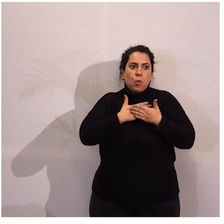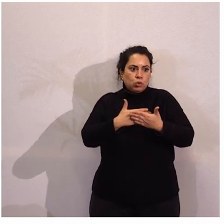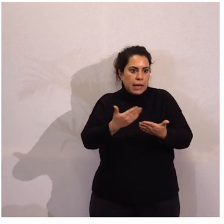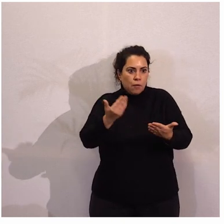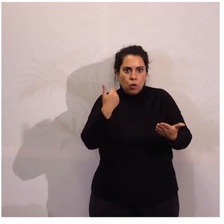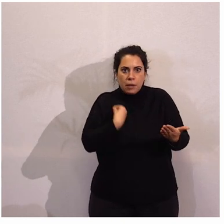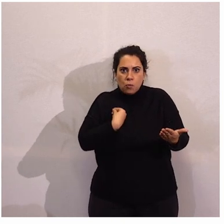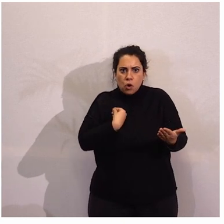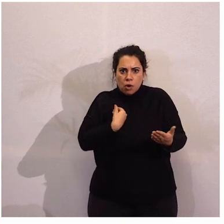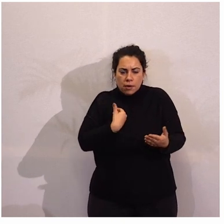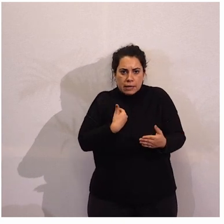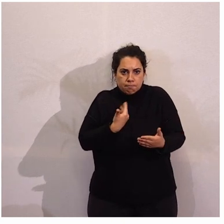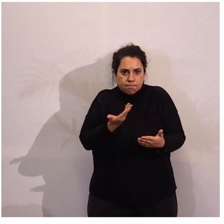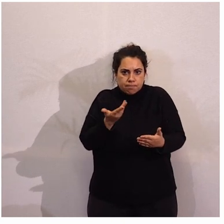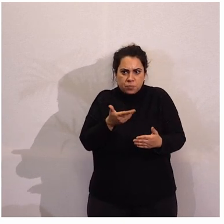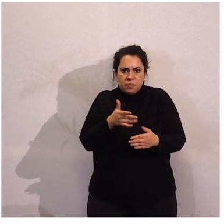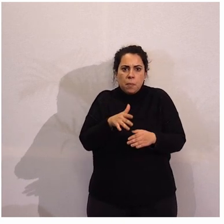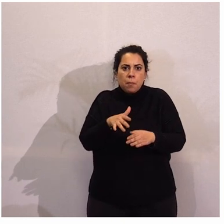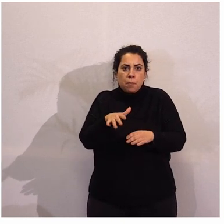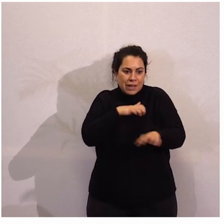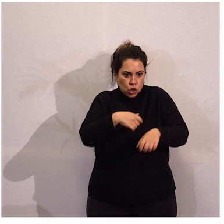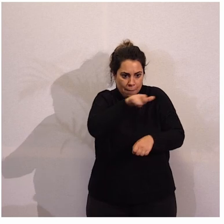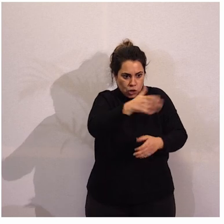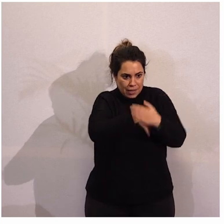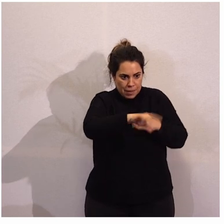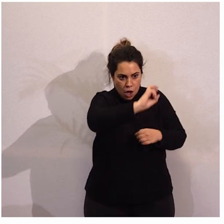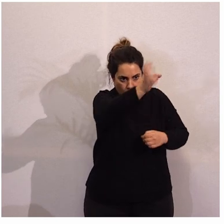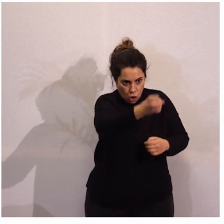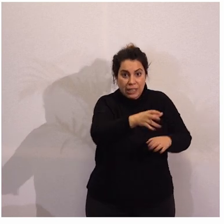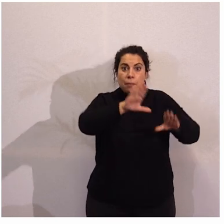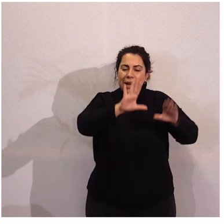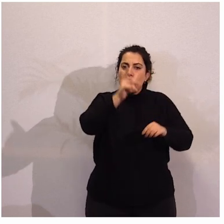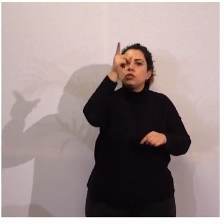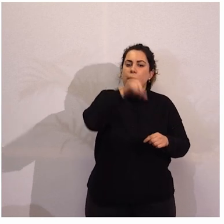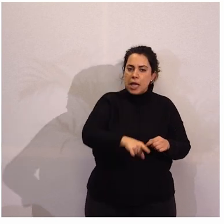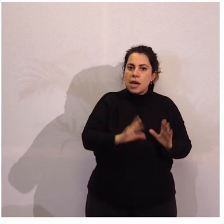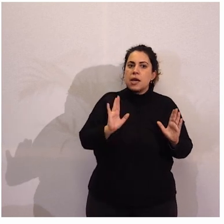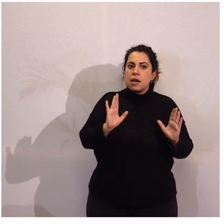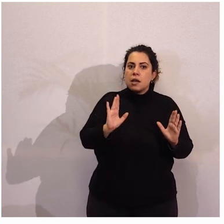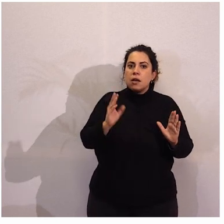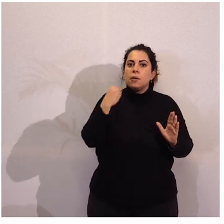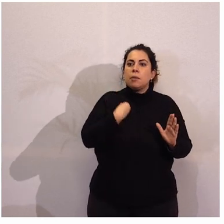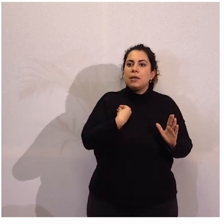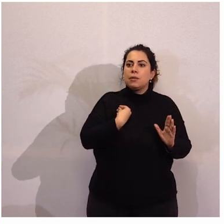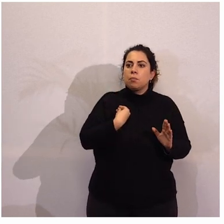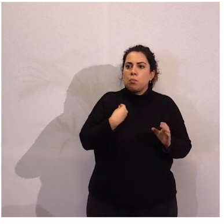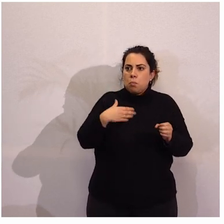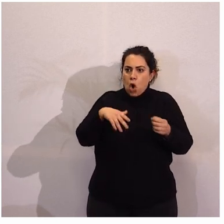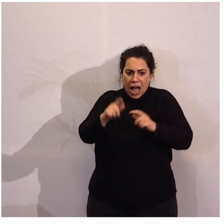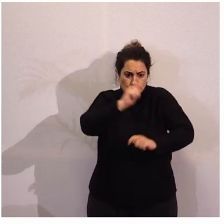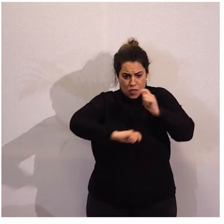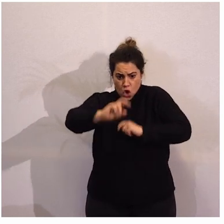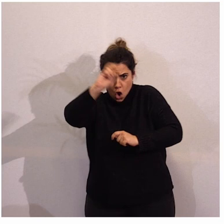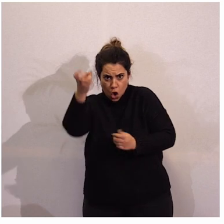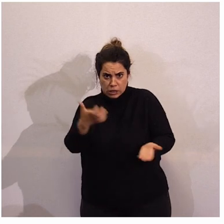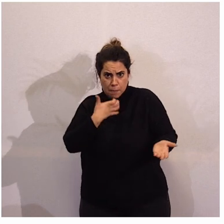otras, principalmente con otras personas con discapacidad, pero también en otras asociaciones